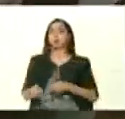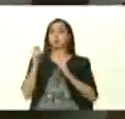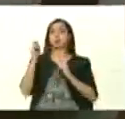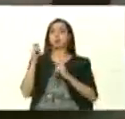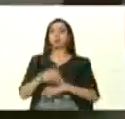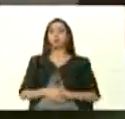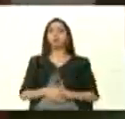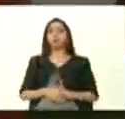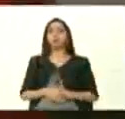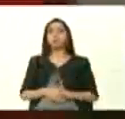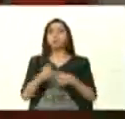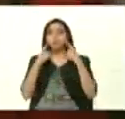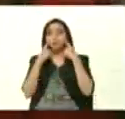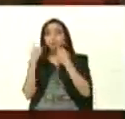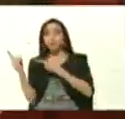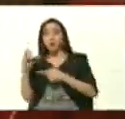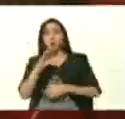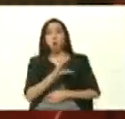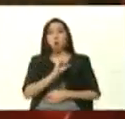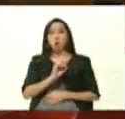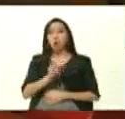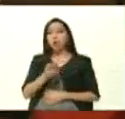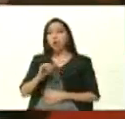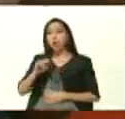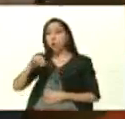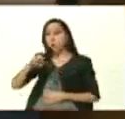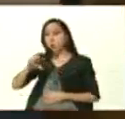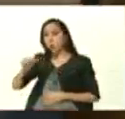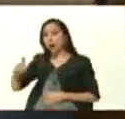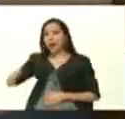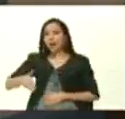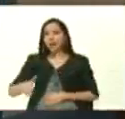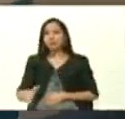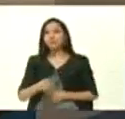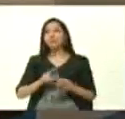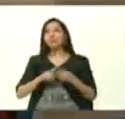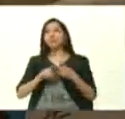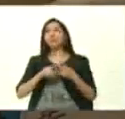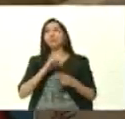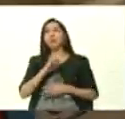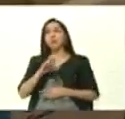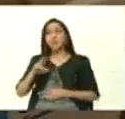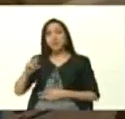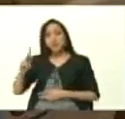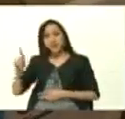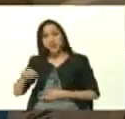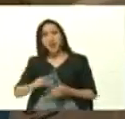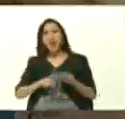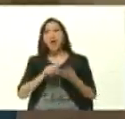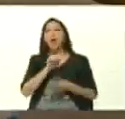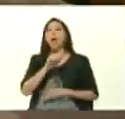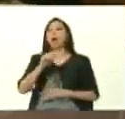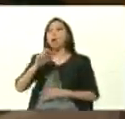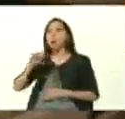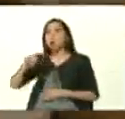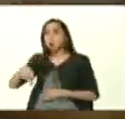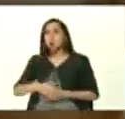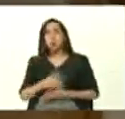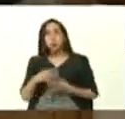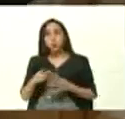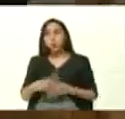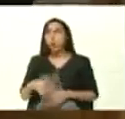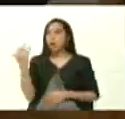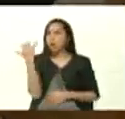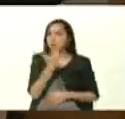popular cojinúa, aquí tenemos también nuestra popular sardina, el atún, además tenemos nuestros productos